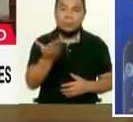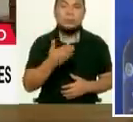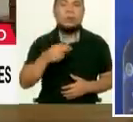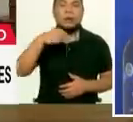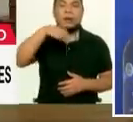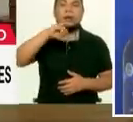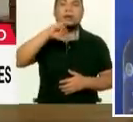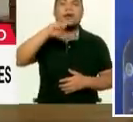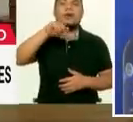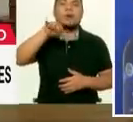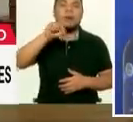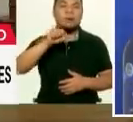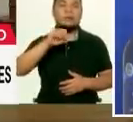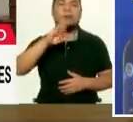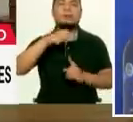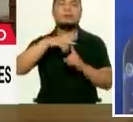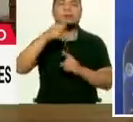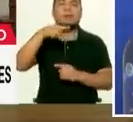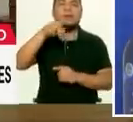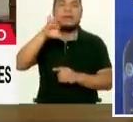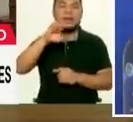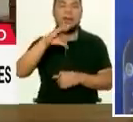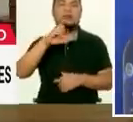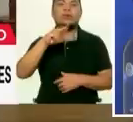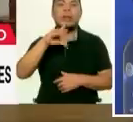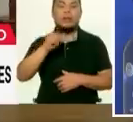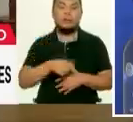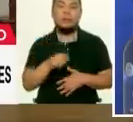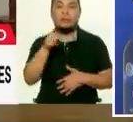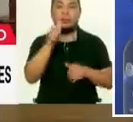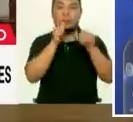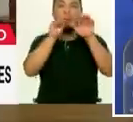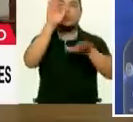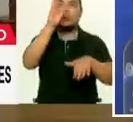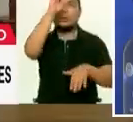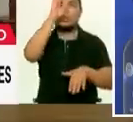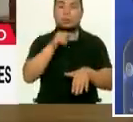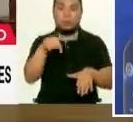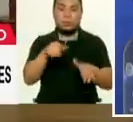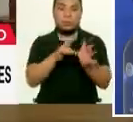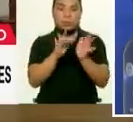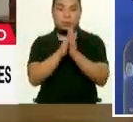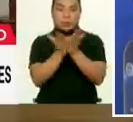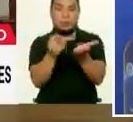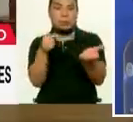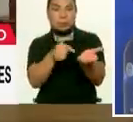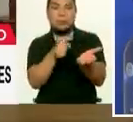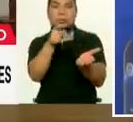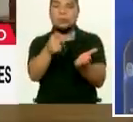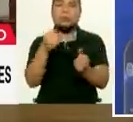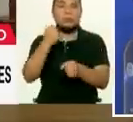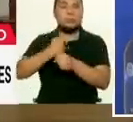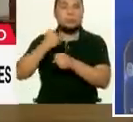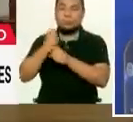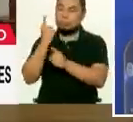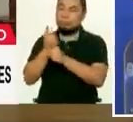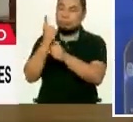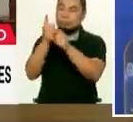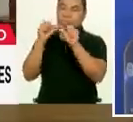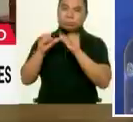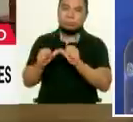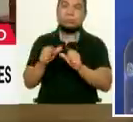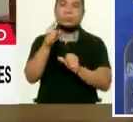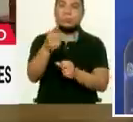notarial porque ella sí respondió, tuvo la decencia de responder. El único que no... cuando revienta lo de